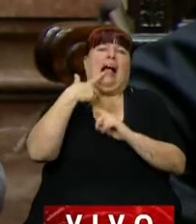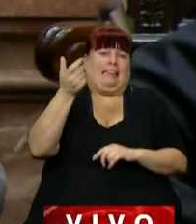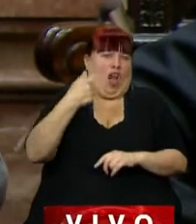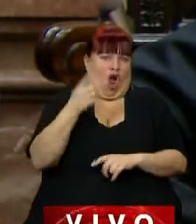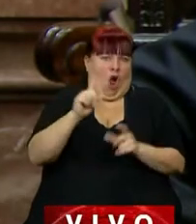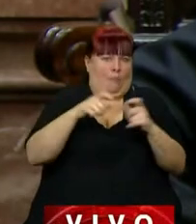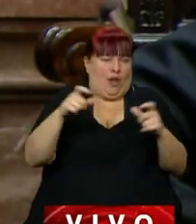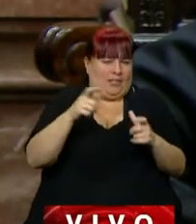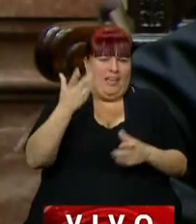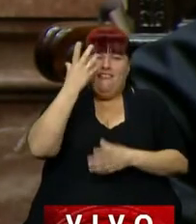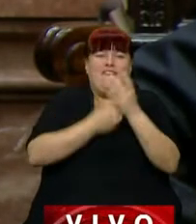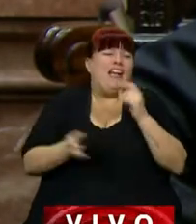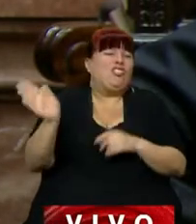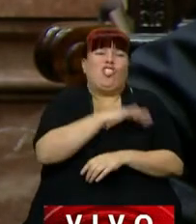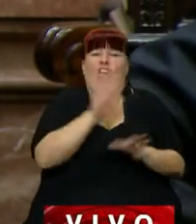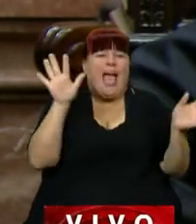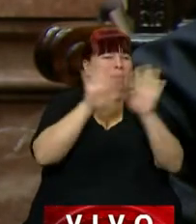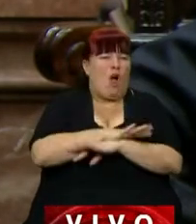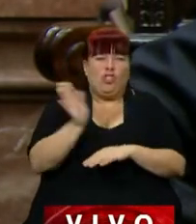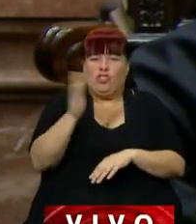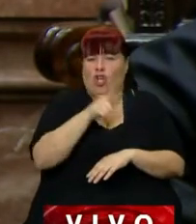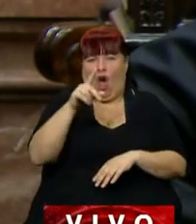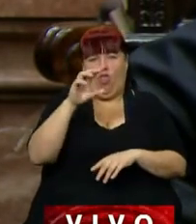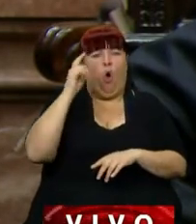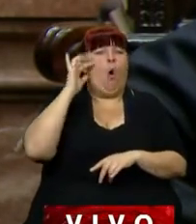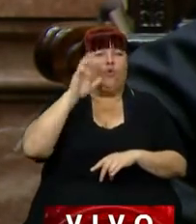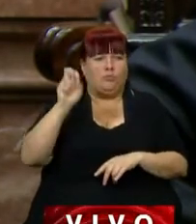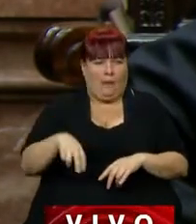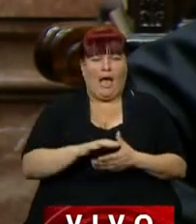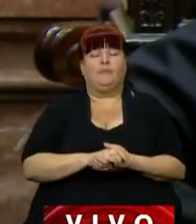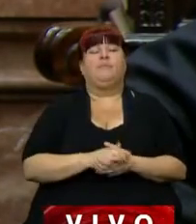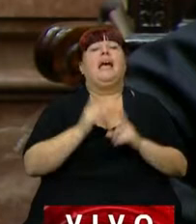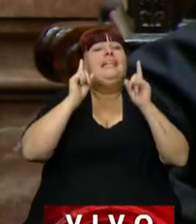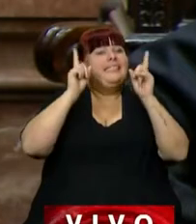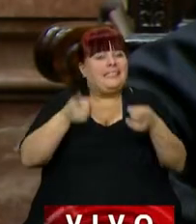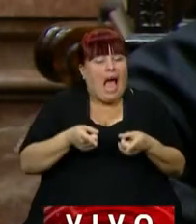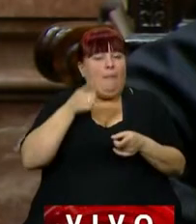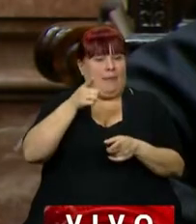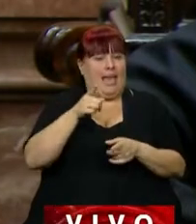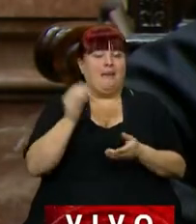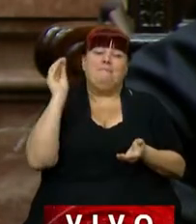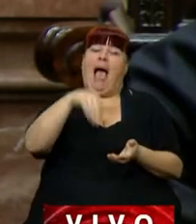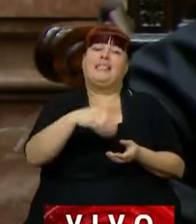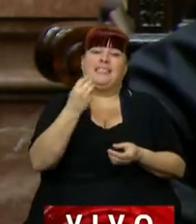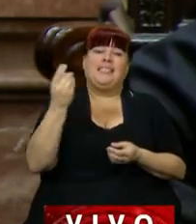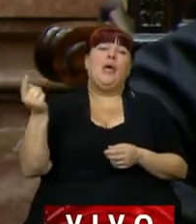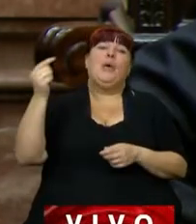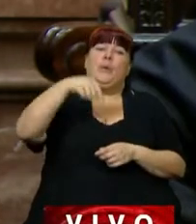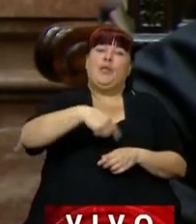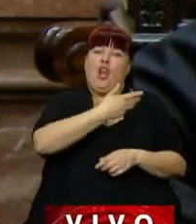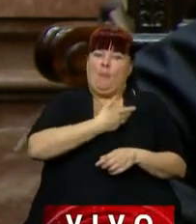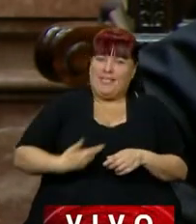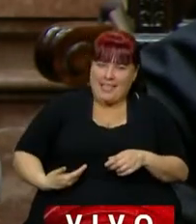Qatar, porque le erró en todo. Entonces, dejemos, y además para agregar, vino el